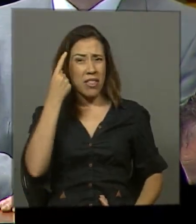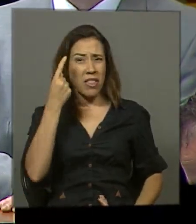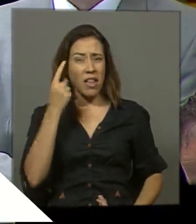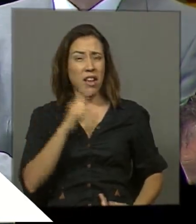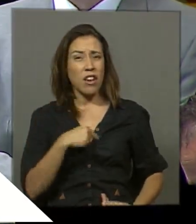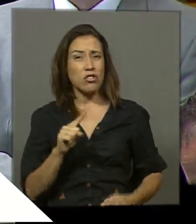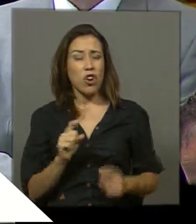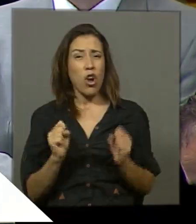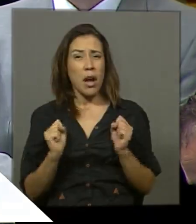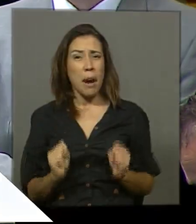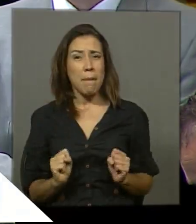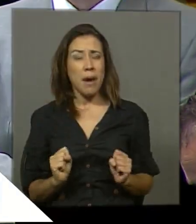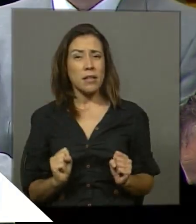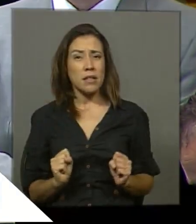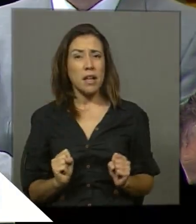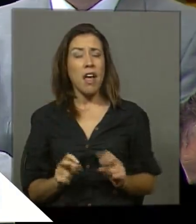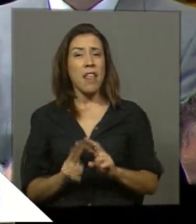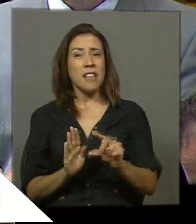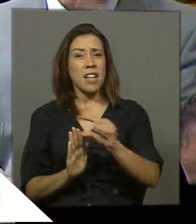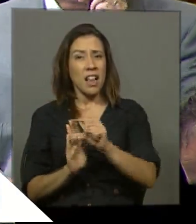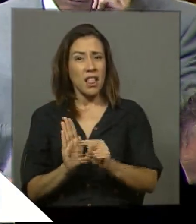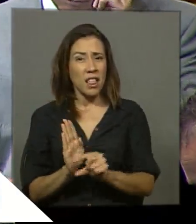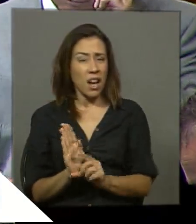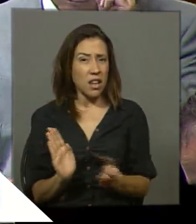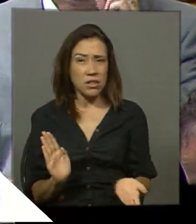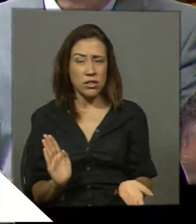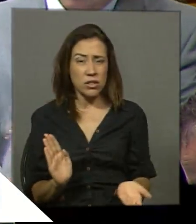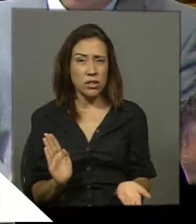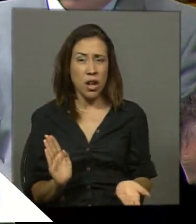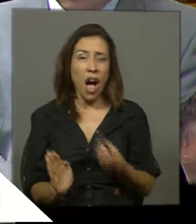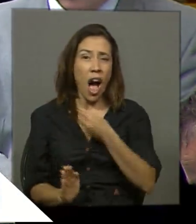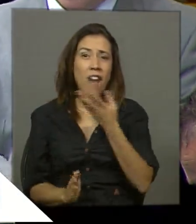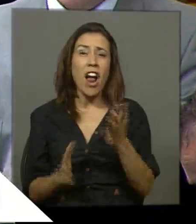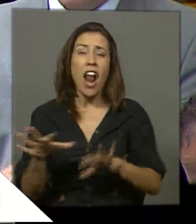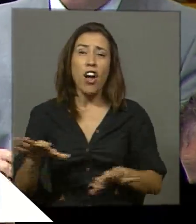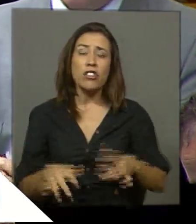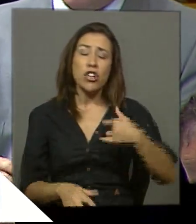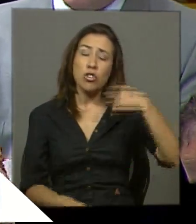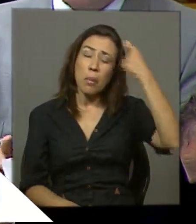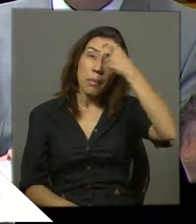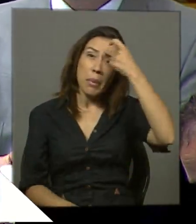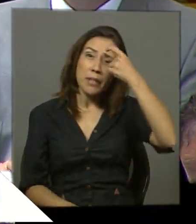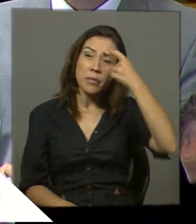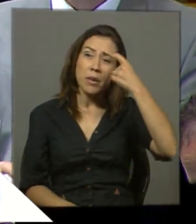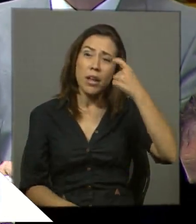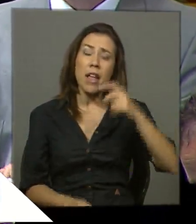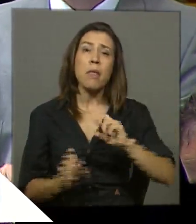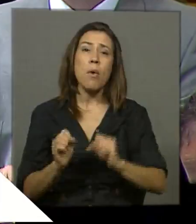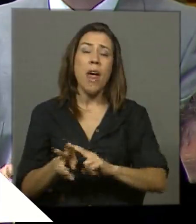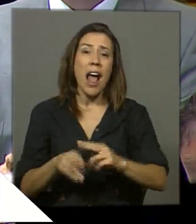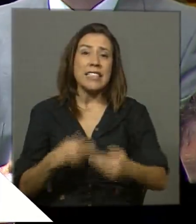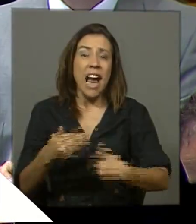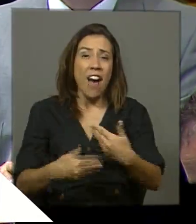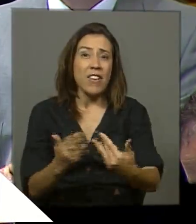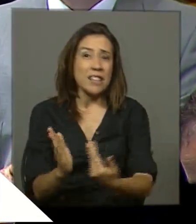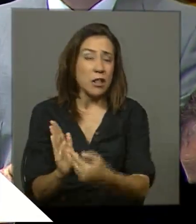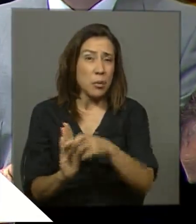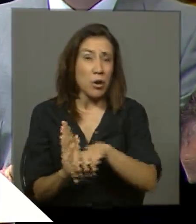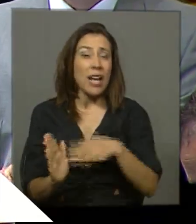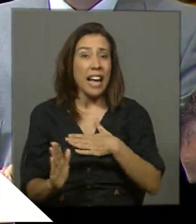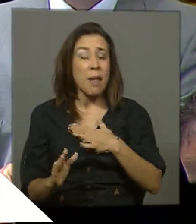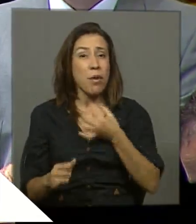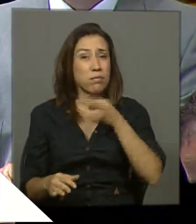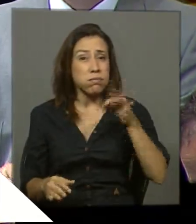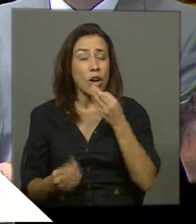seamos capaz de presentar indicaciones de decir que es lo que pensamos de sacarlo adelante si queremos